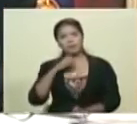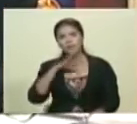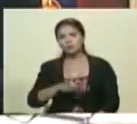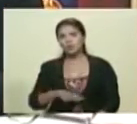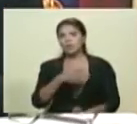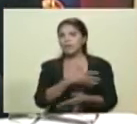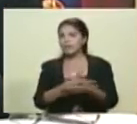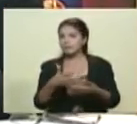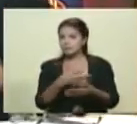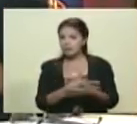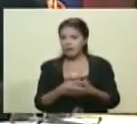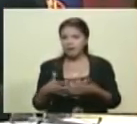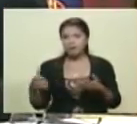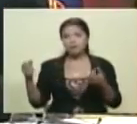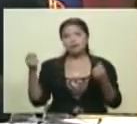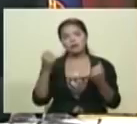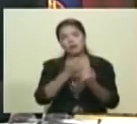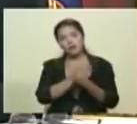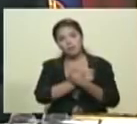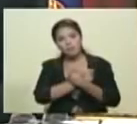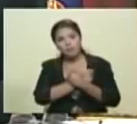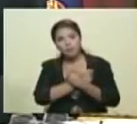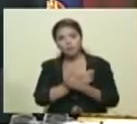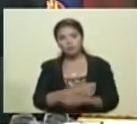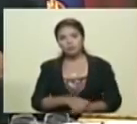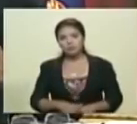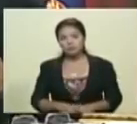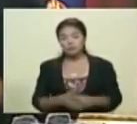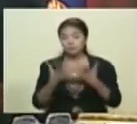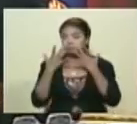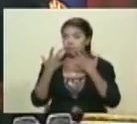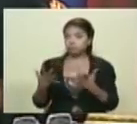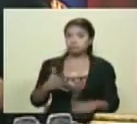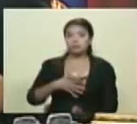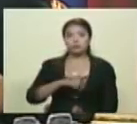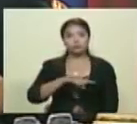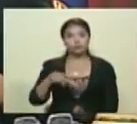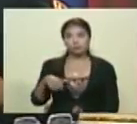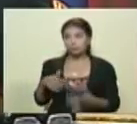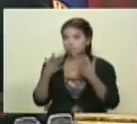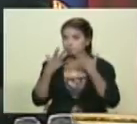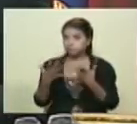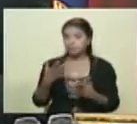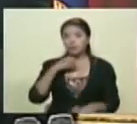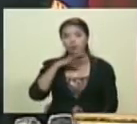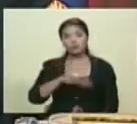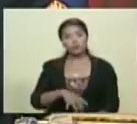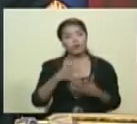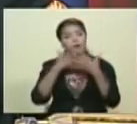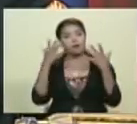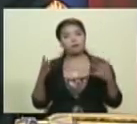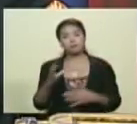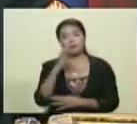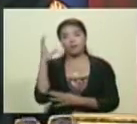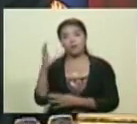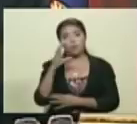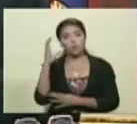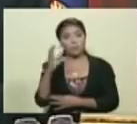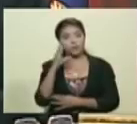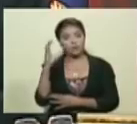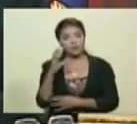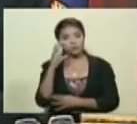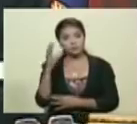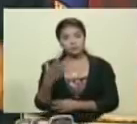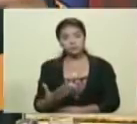sangre, en el amor, la admiración nuestra por la historia grande de Colombia,